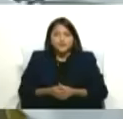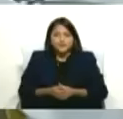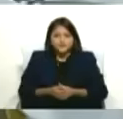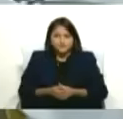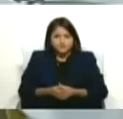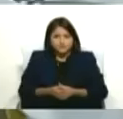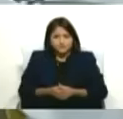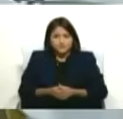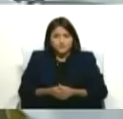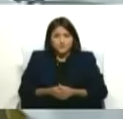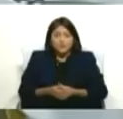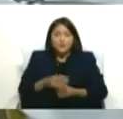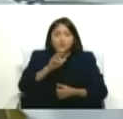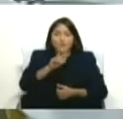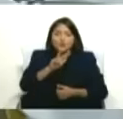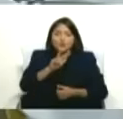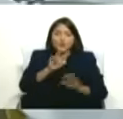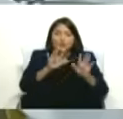obtuvo